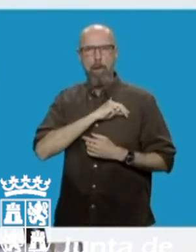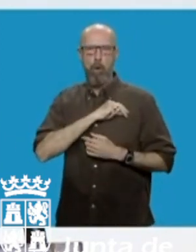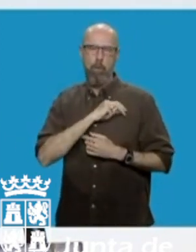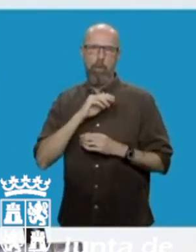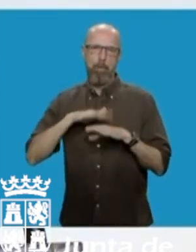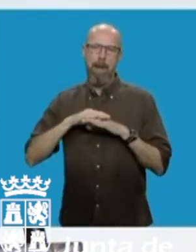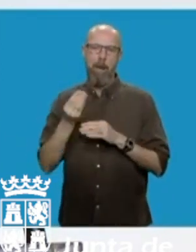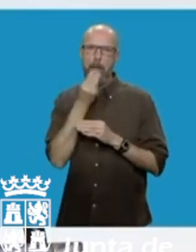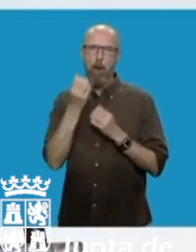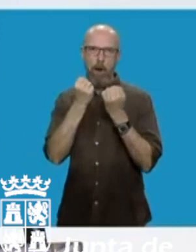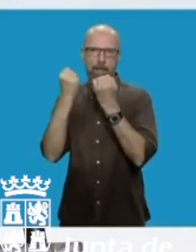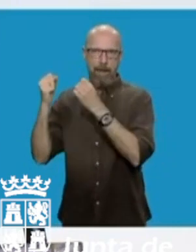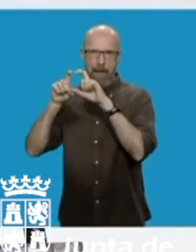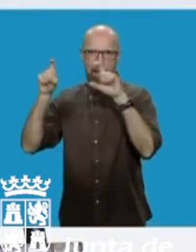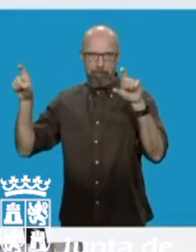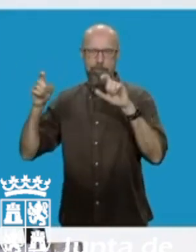entidad deportiva.